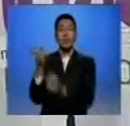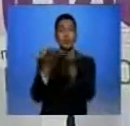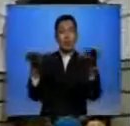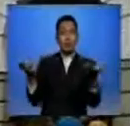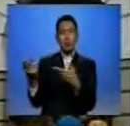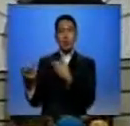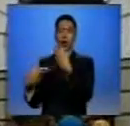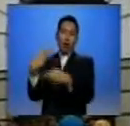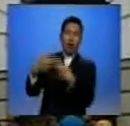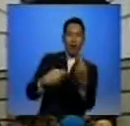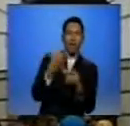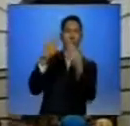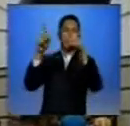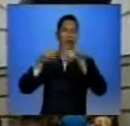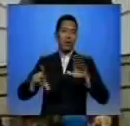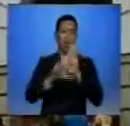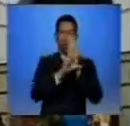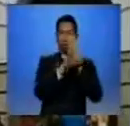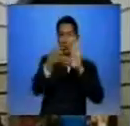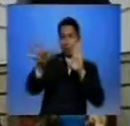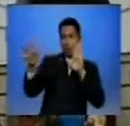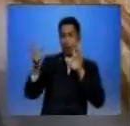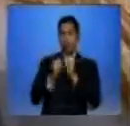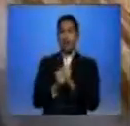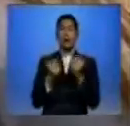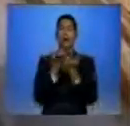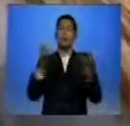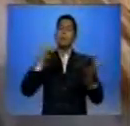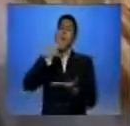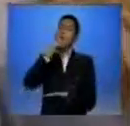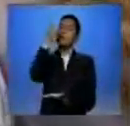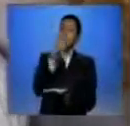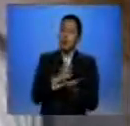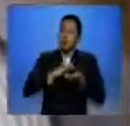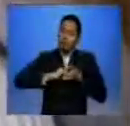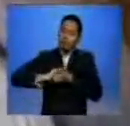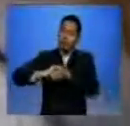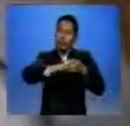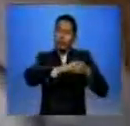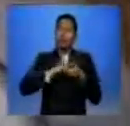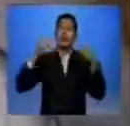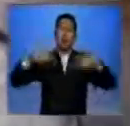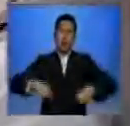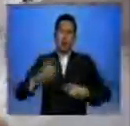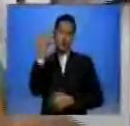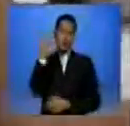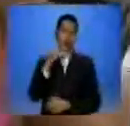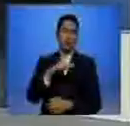nuevos espacios públicos y generar verdadera solidaridad en estas fechas.